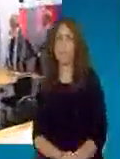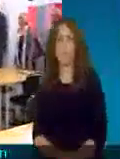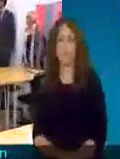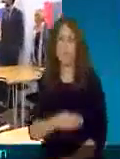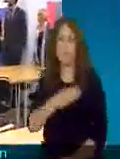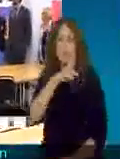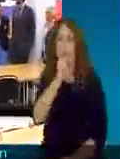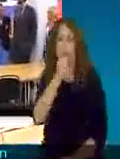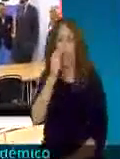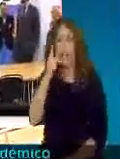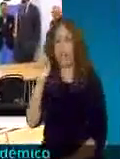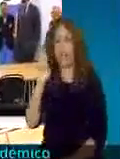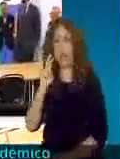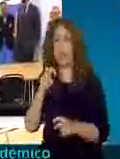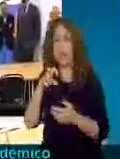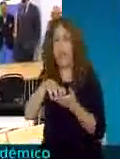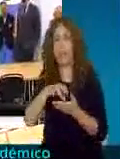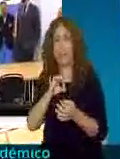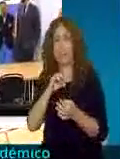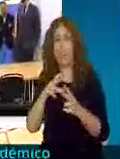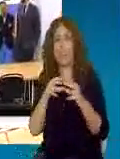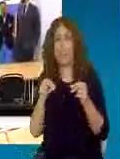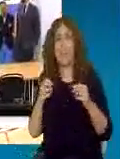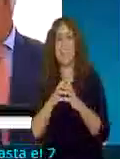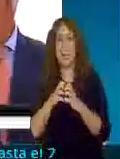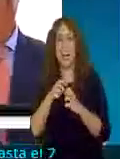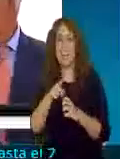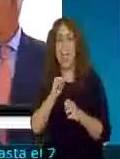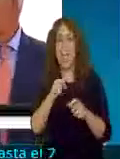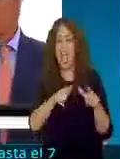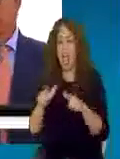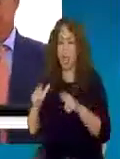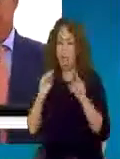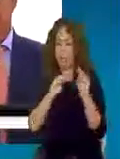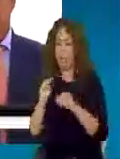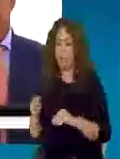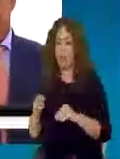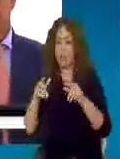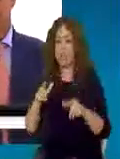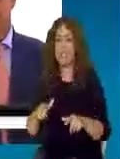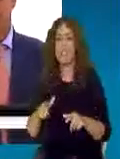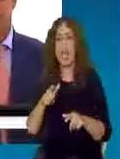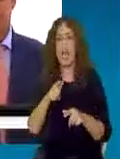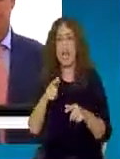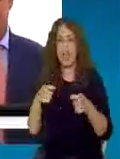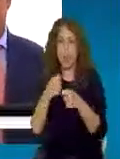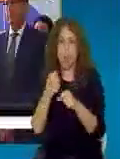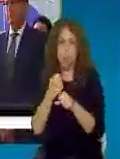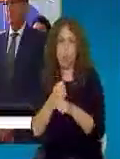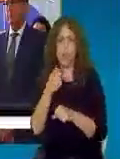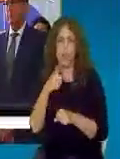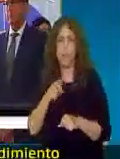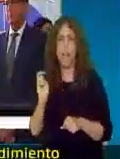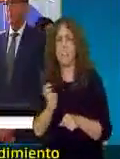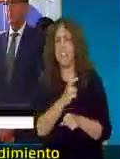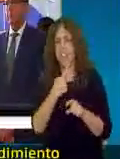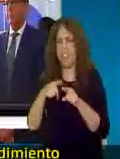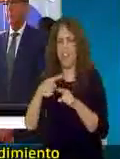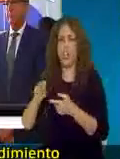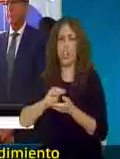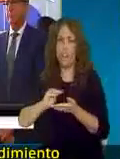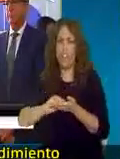Breaker es el nuevo centro de emprendimiento de la Universidad de Granada. Es un espacio dotado con aulas de formación, una sala de coworking y también eventos, además de diferentes